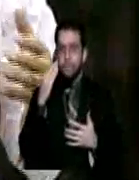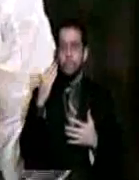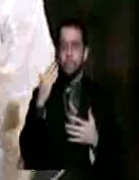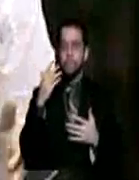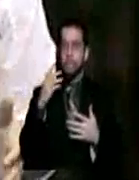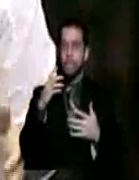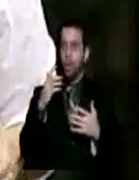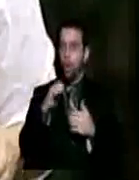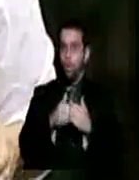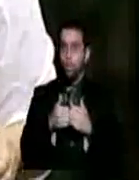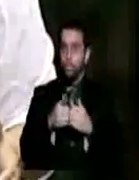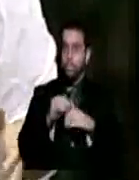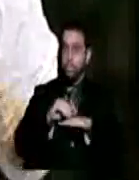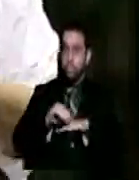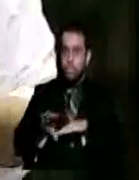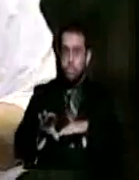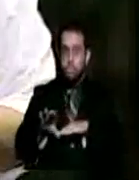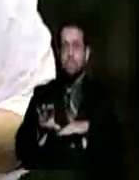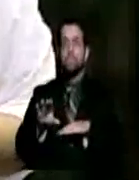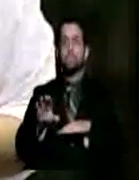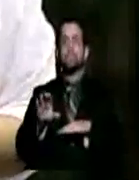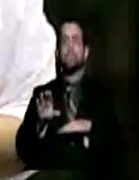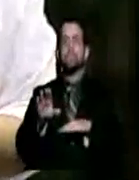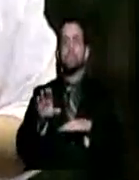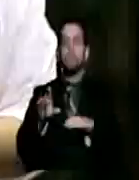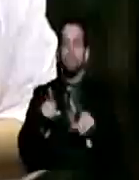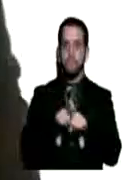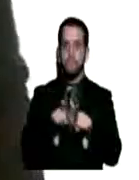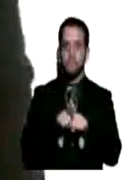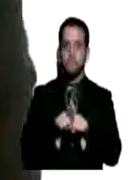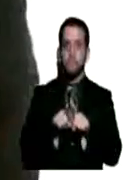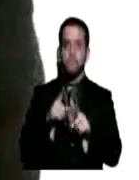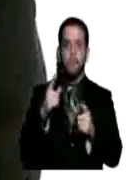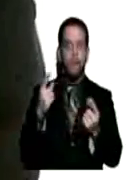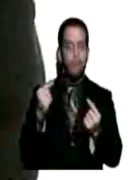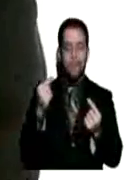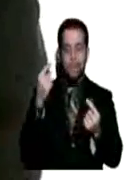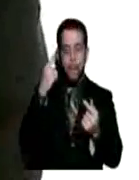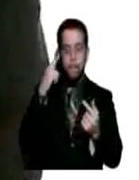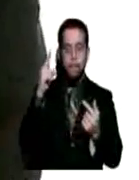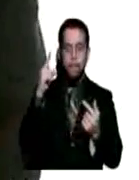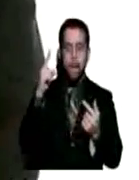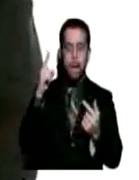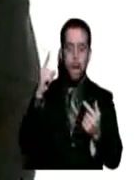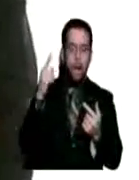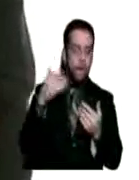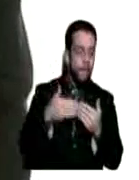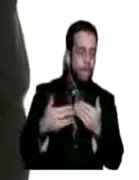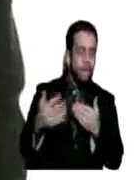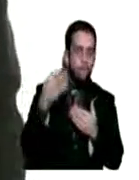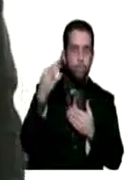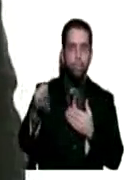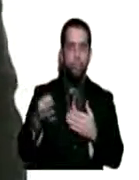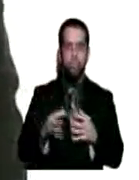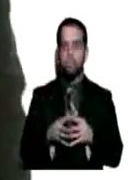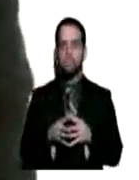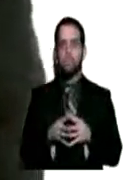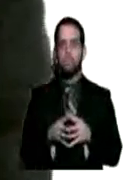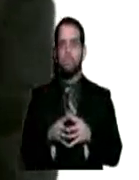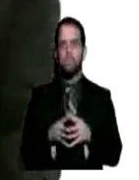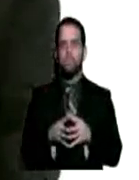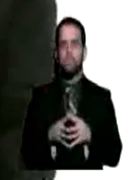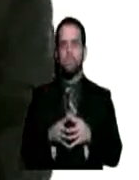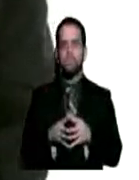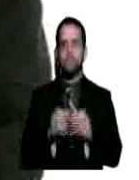esta degradación, al igual de las decisiones que se tomen en un futuro. Demasiadas personas tienen a la prisa como consejera, y la prisa es